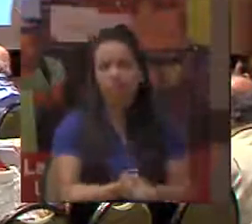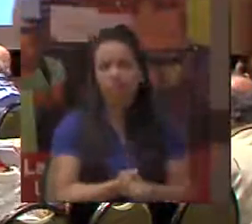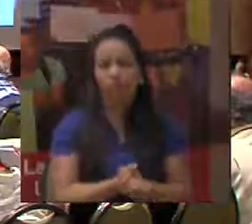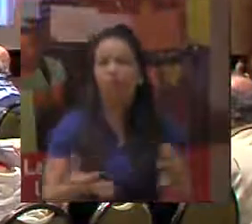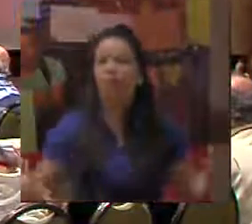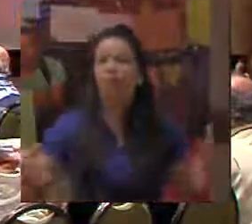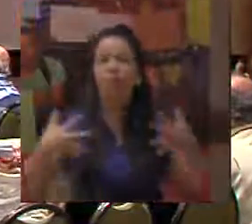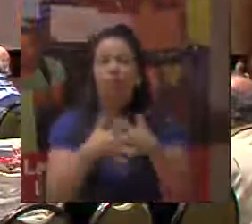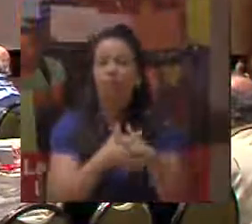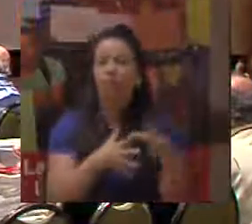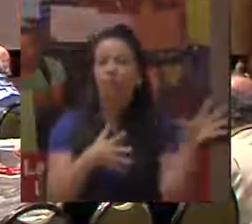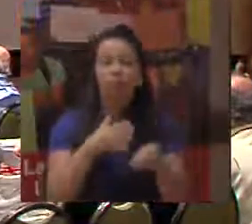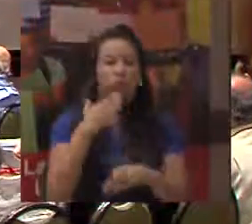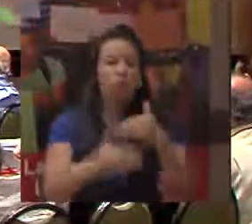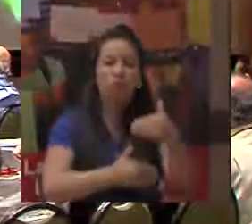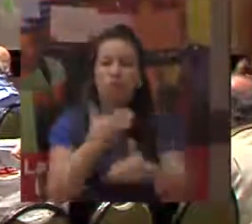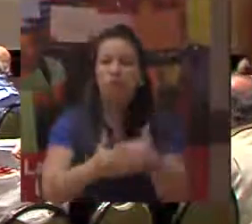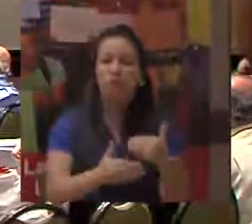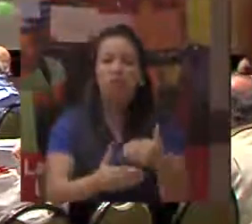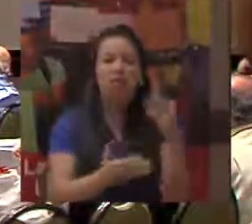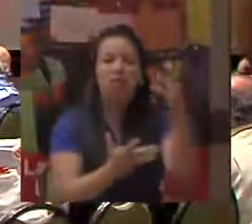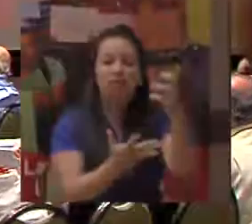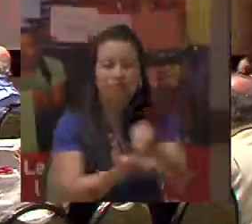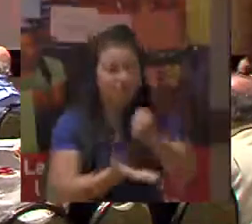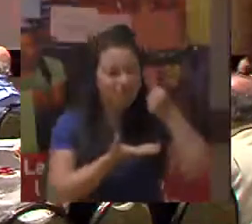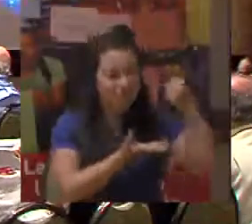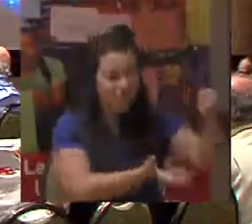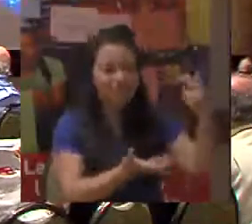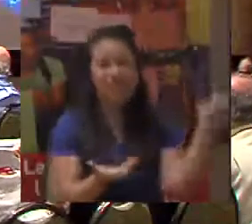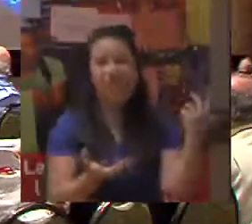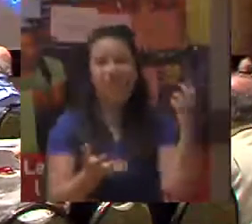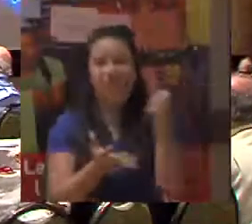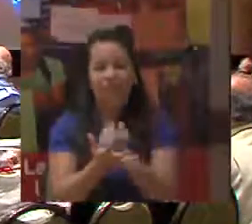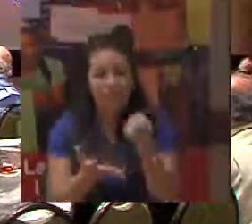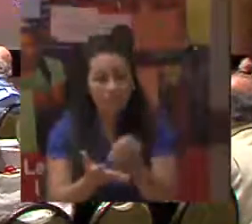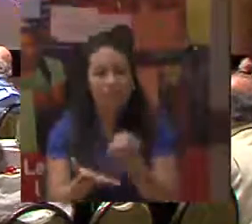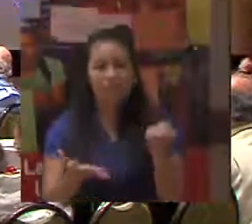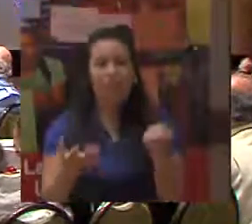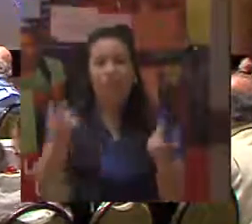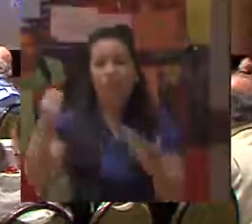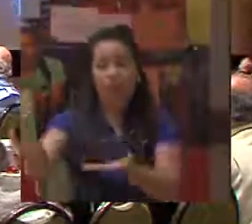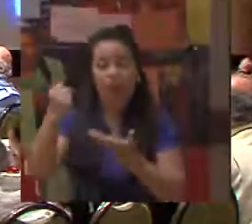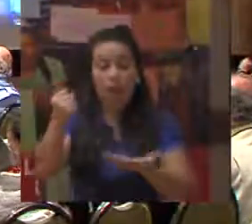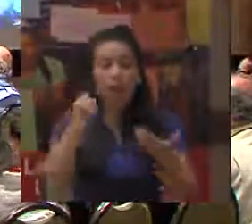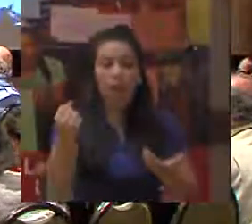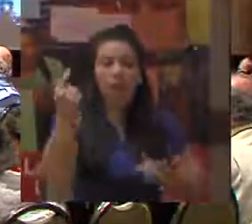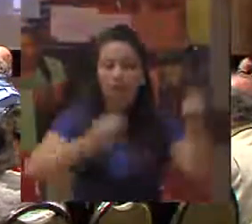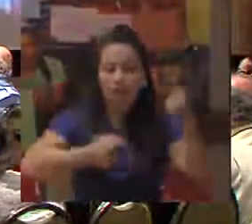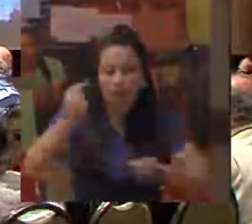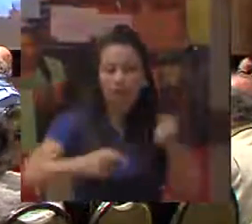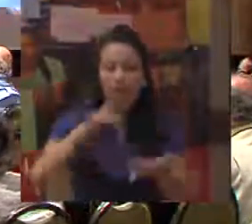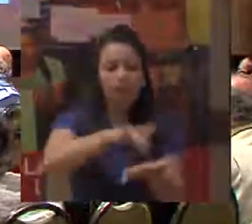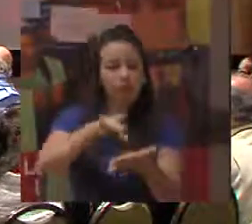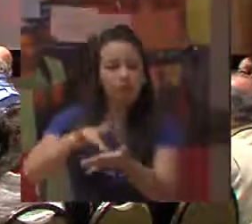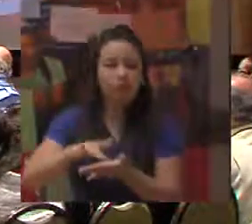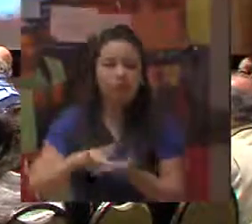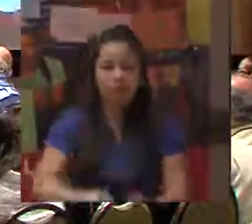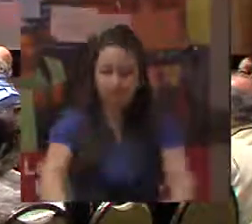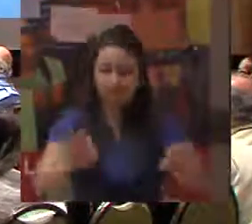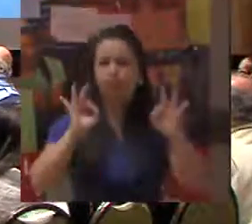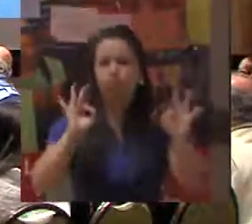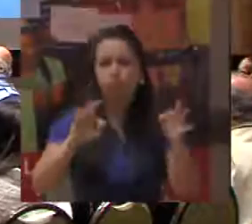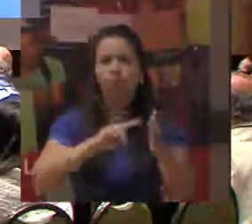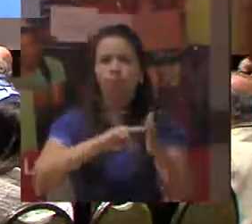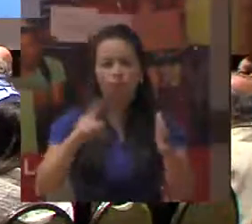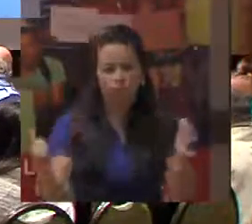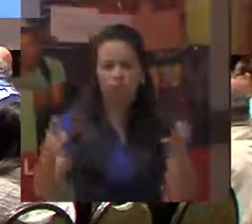Implementar todos los procesos de liquidación y desembolso de los apoyos económicos a los participantes, optimizando la